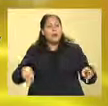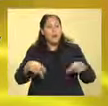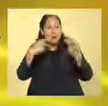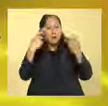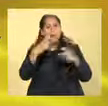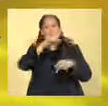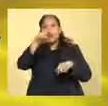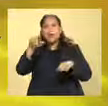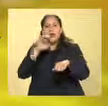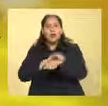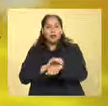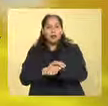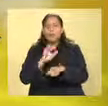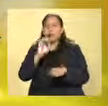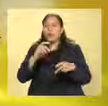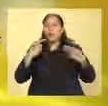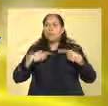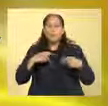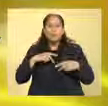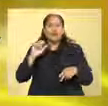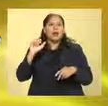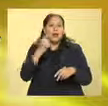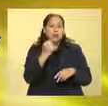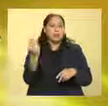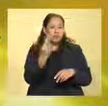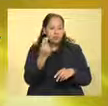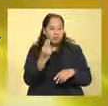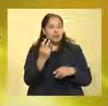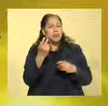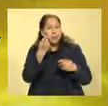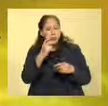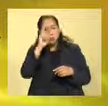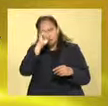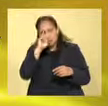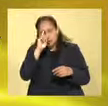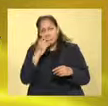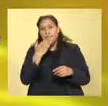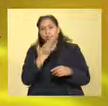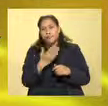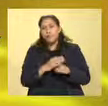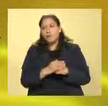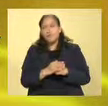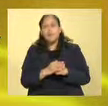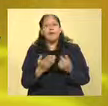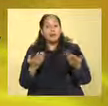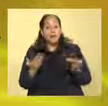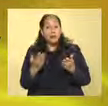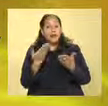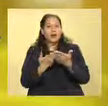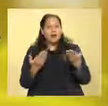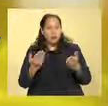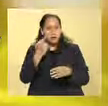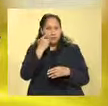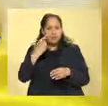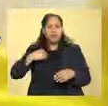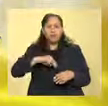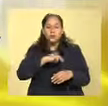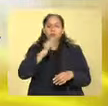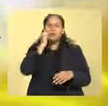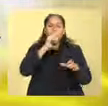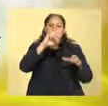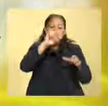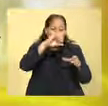sus amigos o la gente que lo necesite, eso es un buen tip porque sí lo pueden hacer. Ahora, todos tomamos